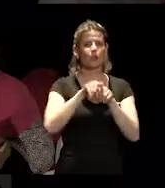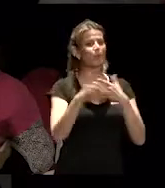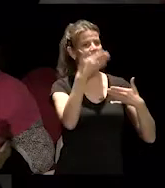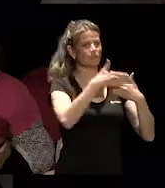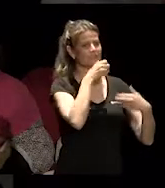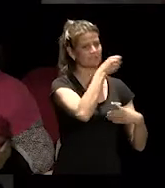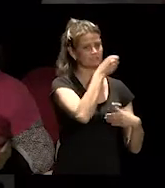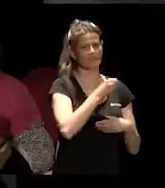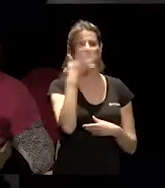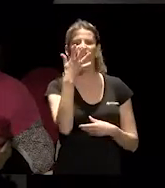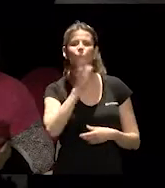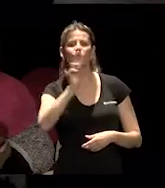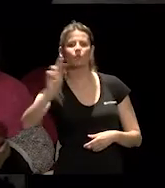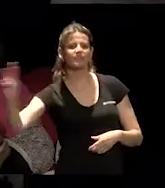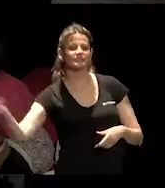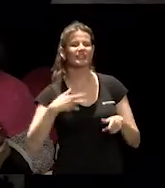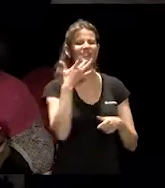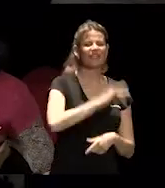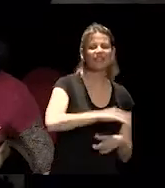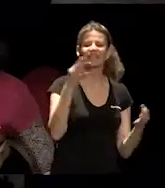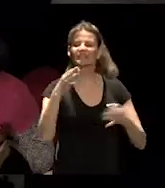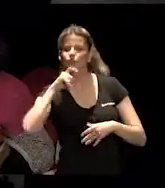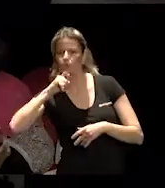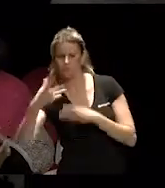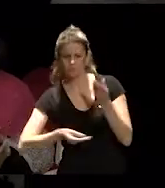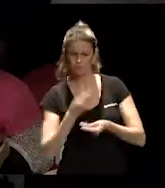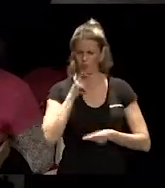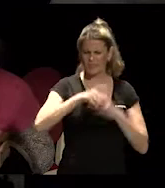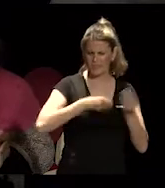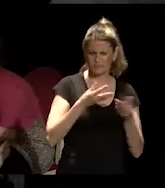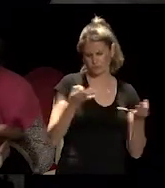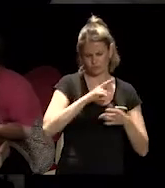periodista, ¿no? Con las 5 W, ¿qué es? ¿Quiénes somos? ¿Cómo lo hacemos? Estas cosas.